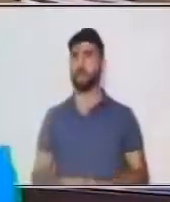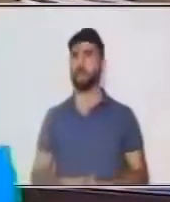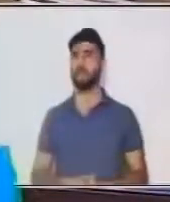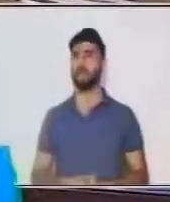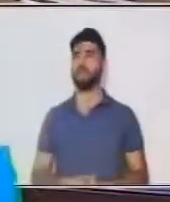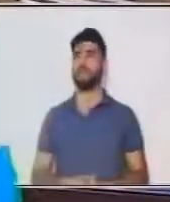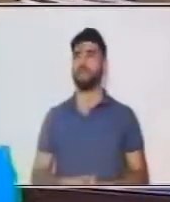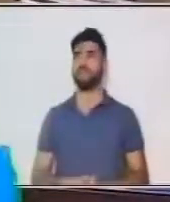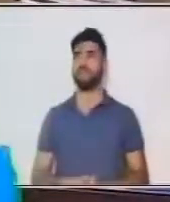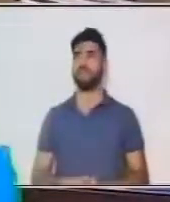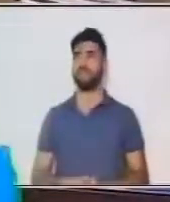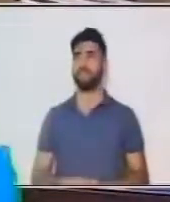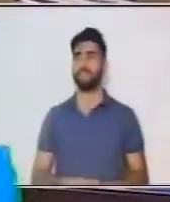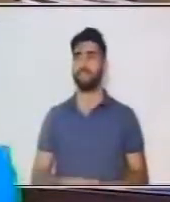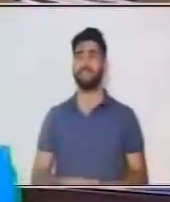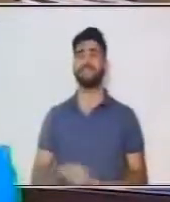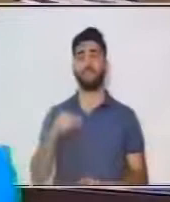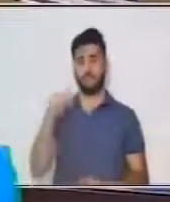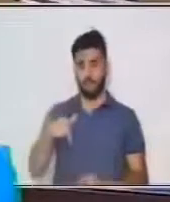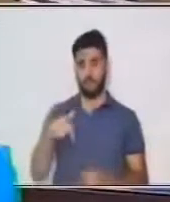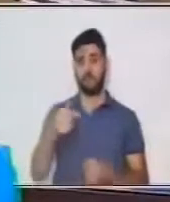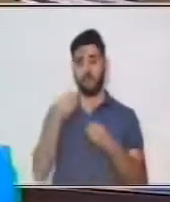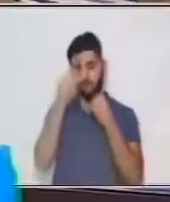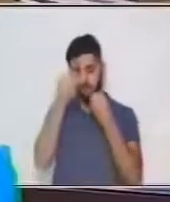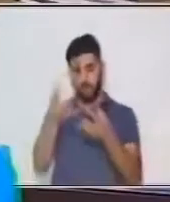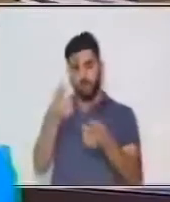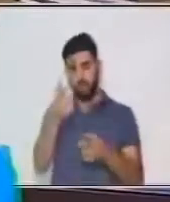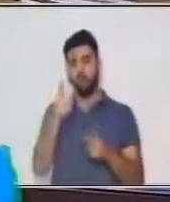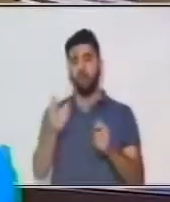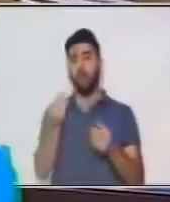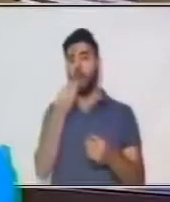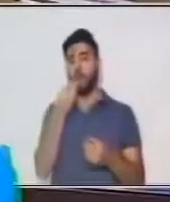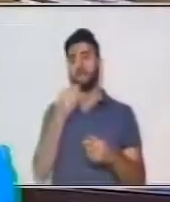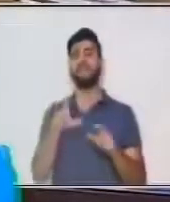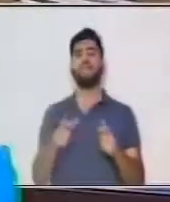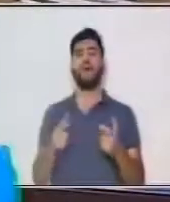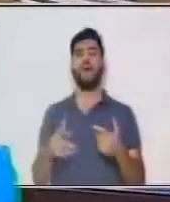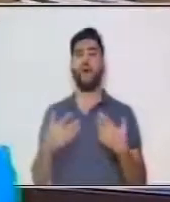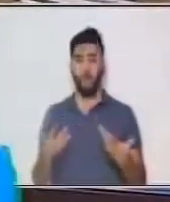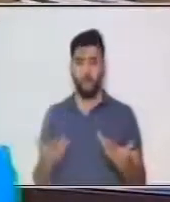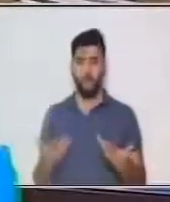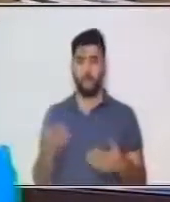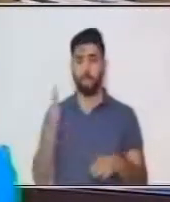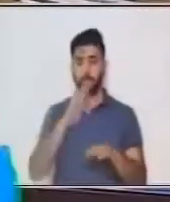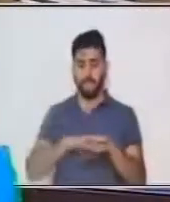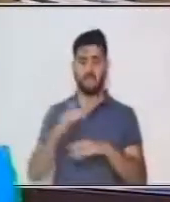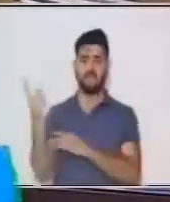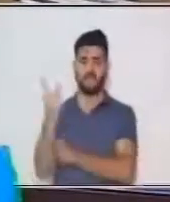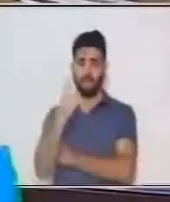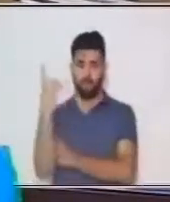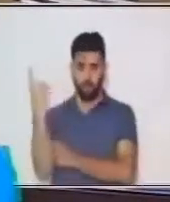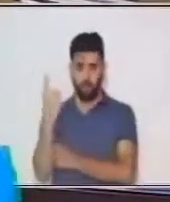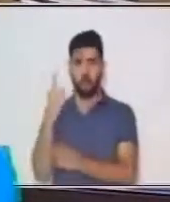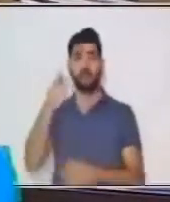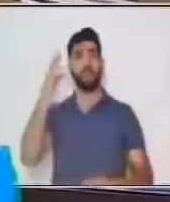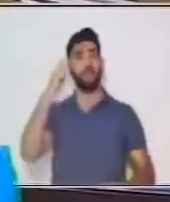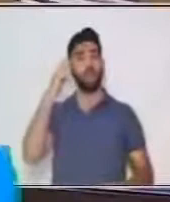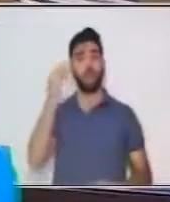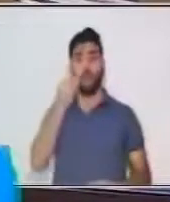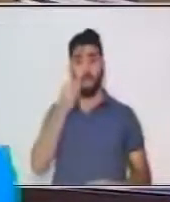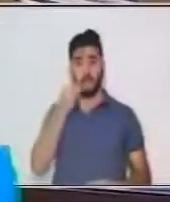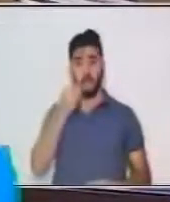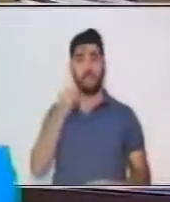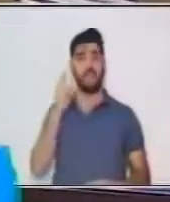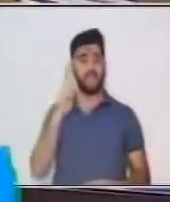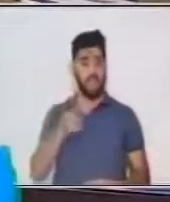familiar. En esto te van a dar información de qué alimentos debes consumir y con mayor prioridad. Recuérdate que no todos los alimentos debemos consumirlos